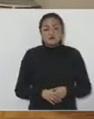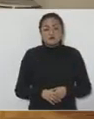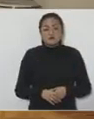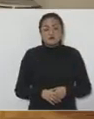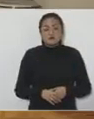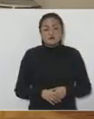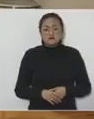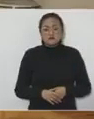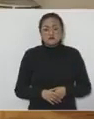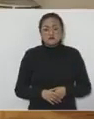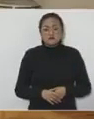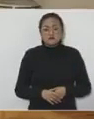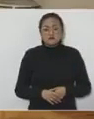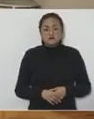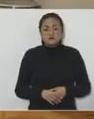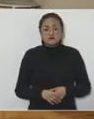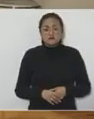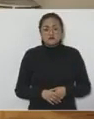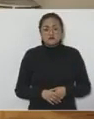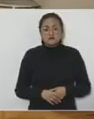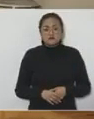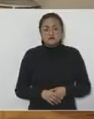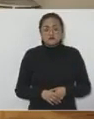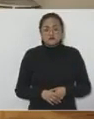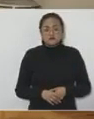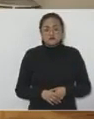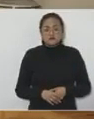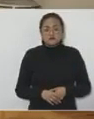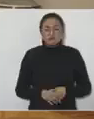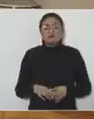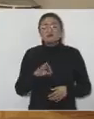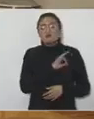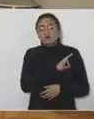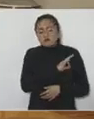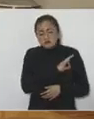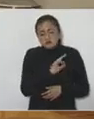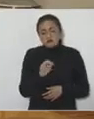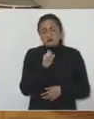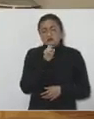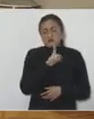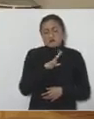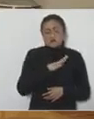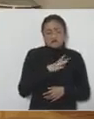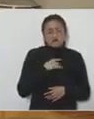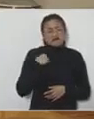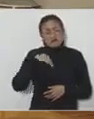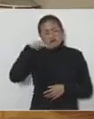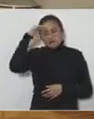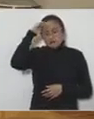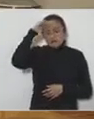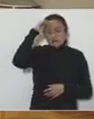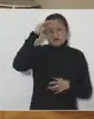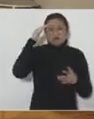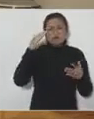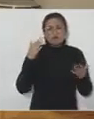estamos viendo si es que que pues ya de ahí de haber registrado este